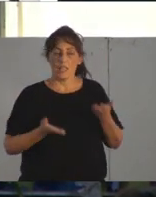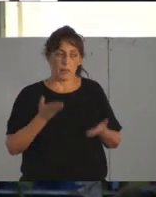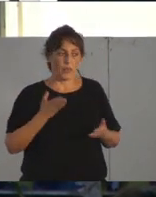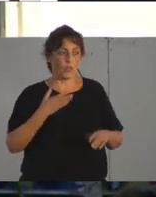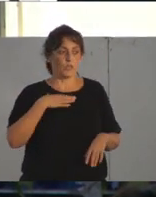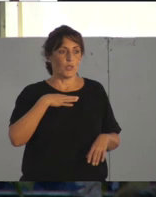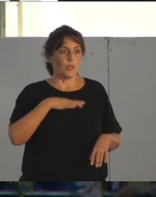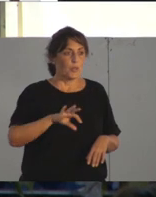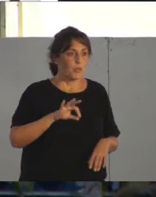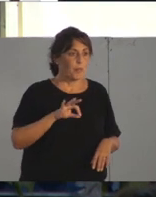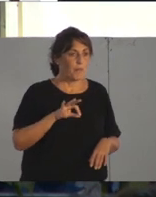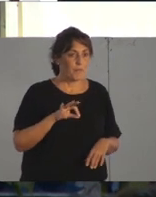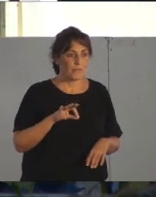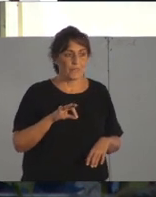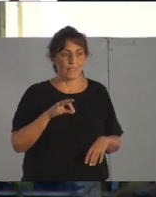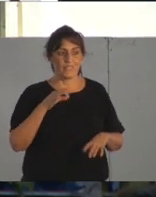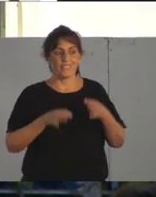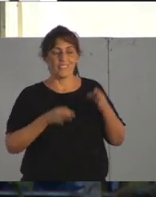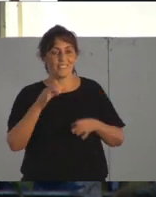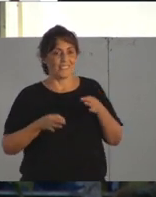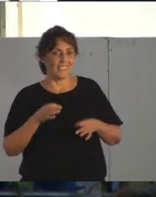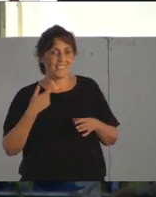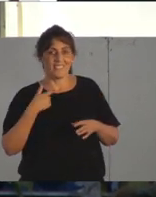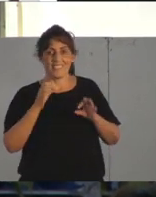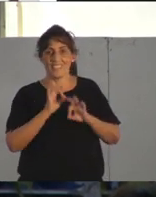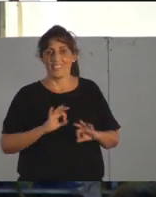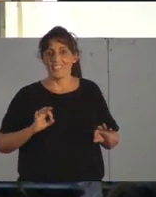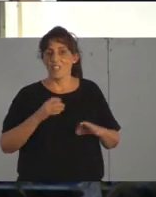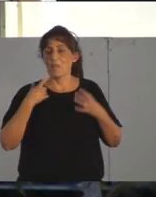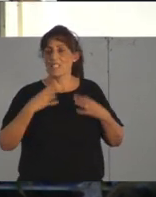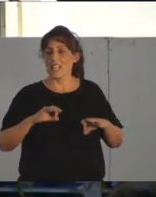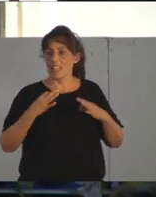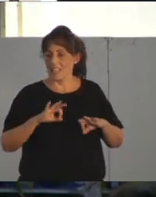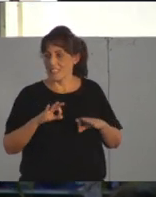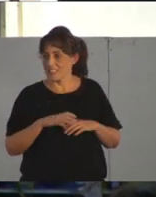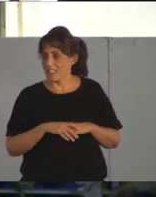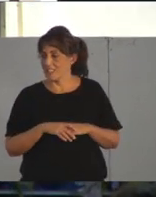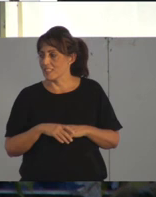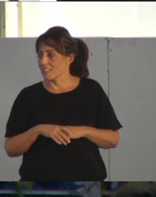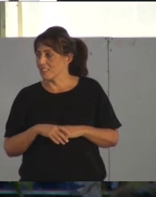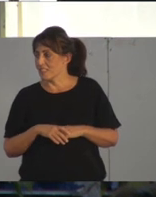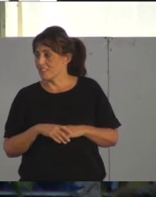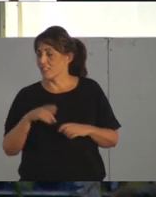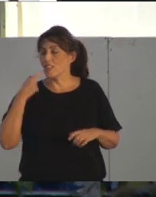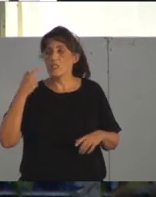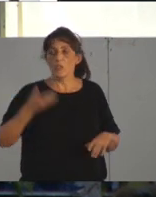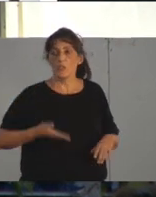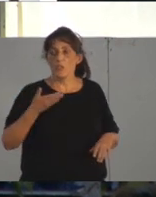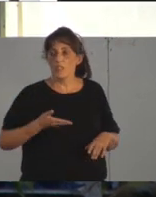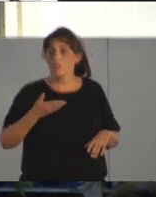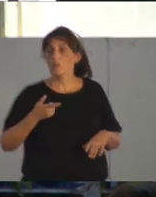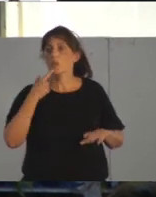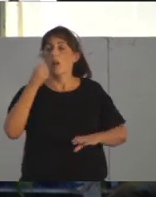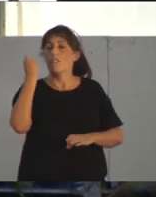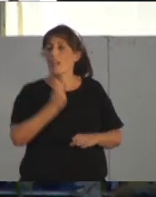no tengan trocitos, os decía antes, y que las técnicas sean lo más sencillas para prepararlos. Es importante que las